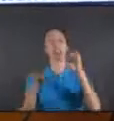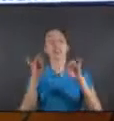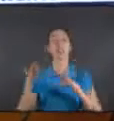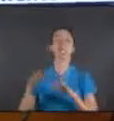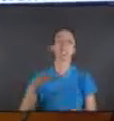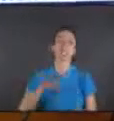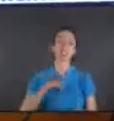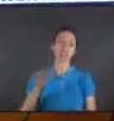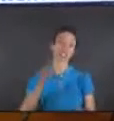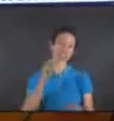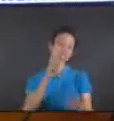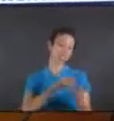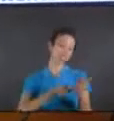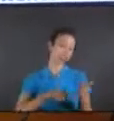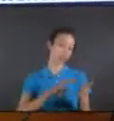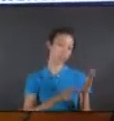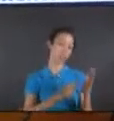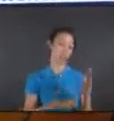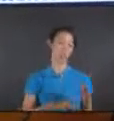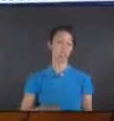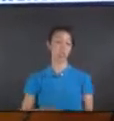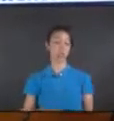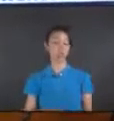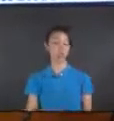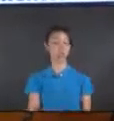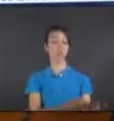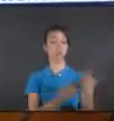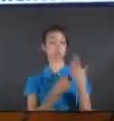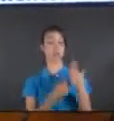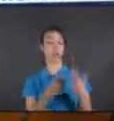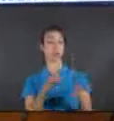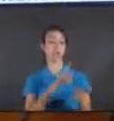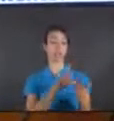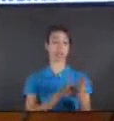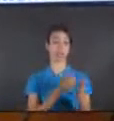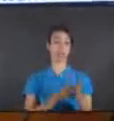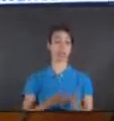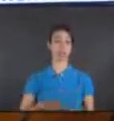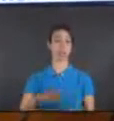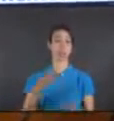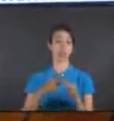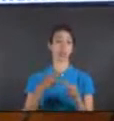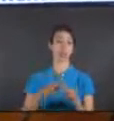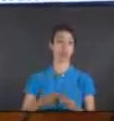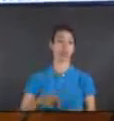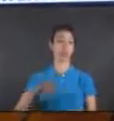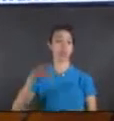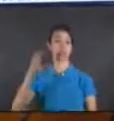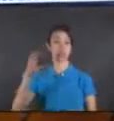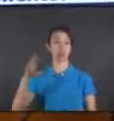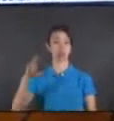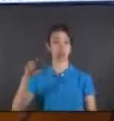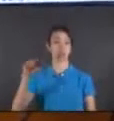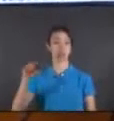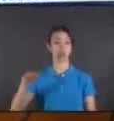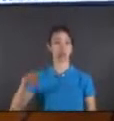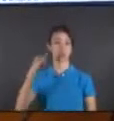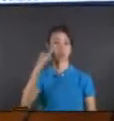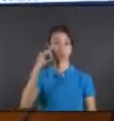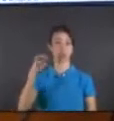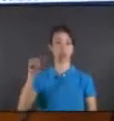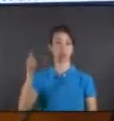ley y del entendimiento de la misma. Entonces, en el año del reinicio va a venir un entendimiento.